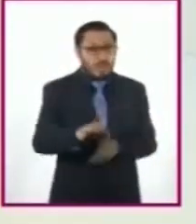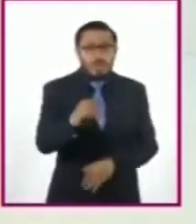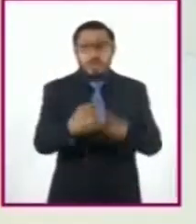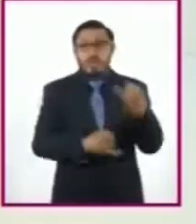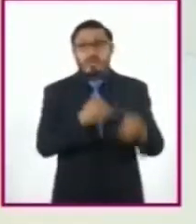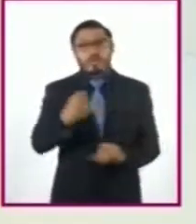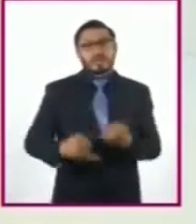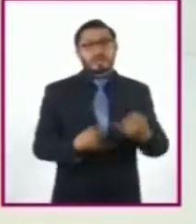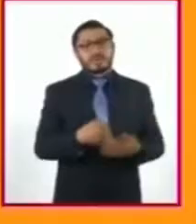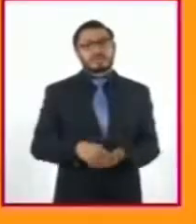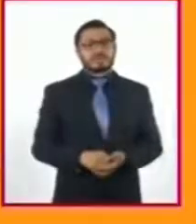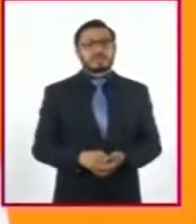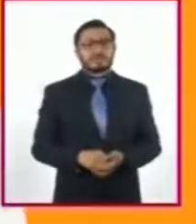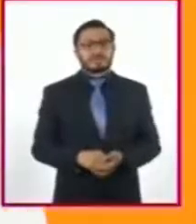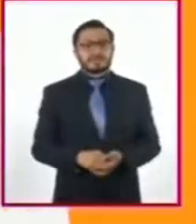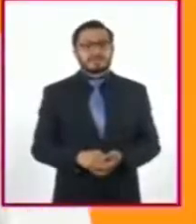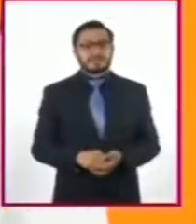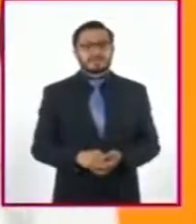recreación?